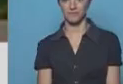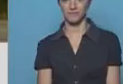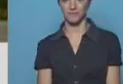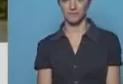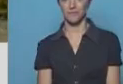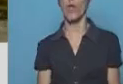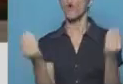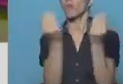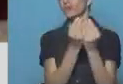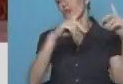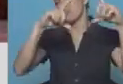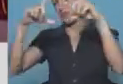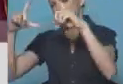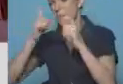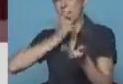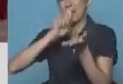Muchos fotógrafos, mucha prensa,